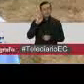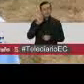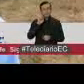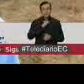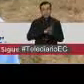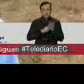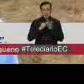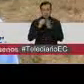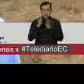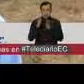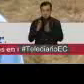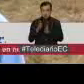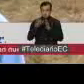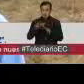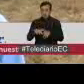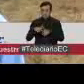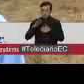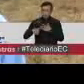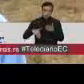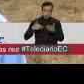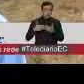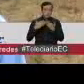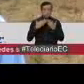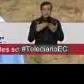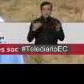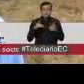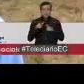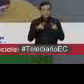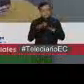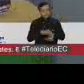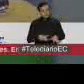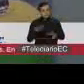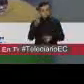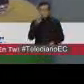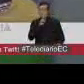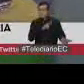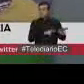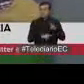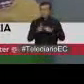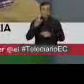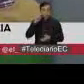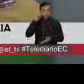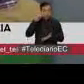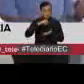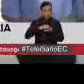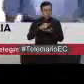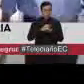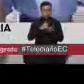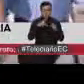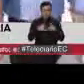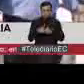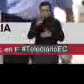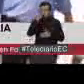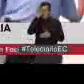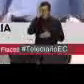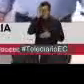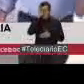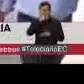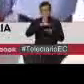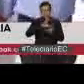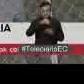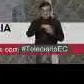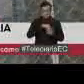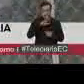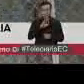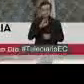agricultura también nos ha visitado a visitar nuestros cultivos con el gobernador del guayas inauguraron el hospital del día recinto